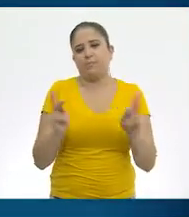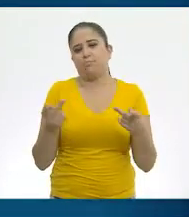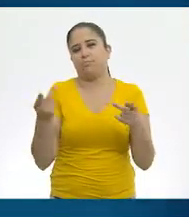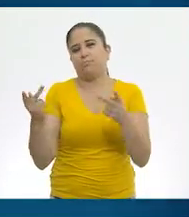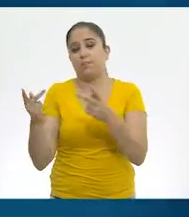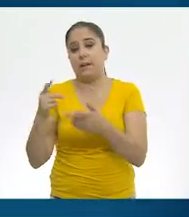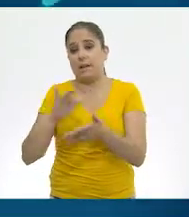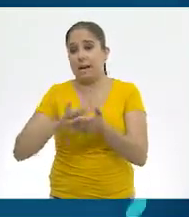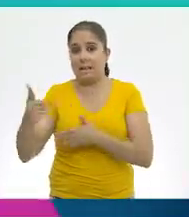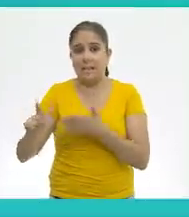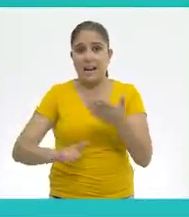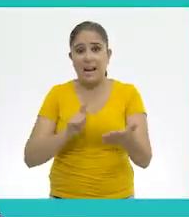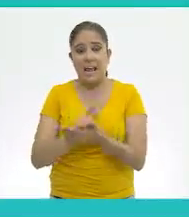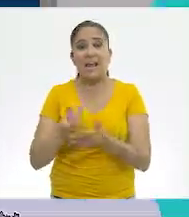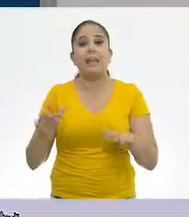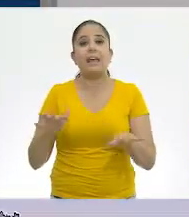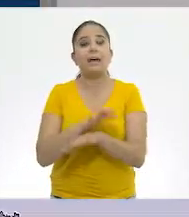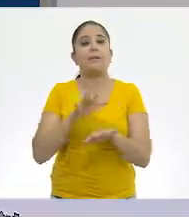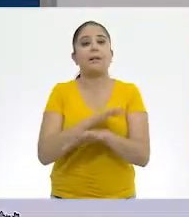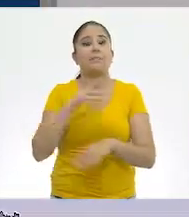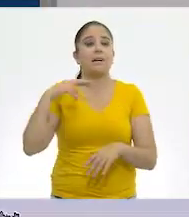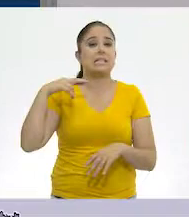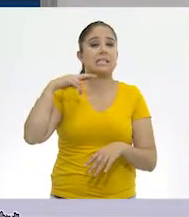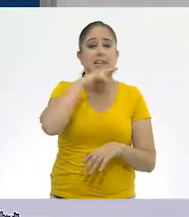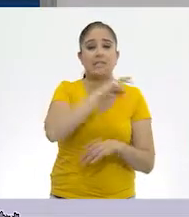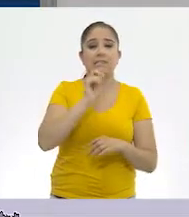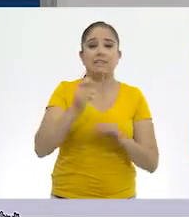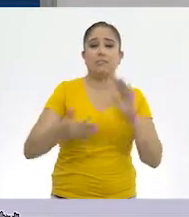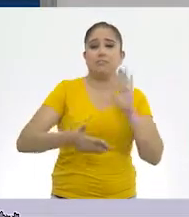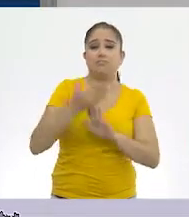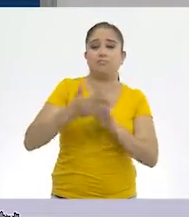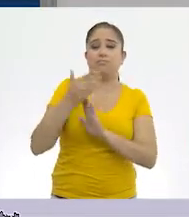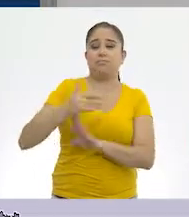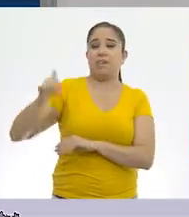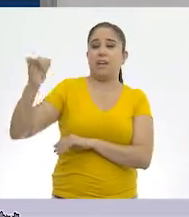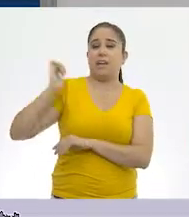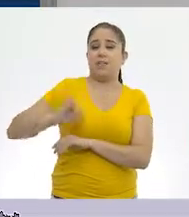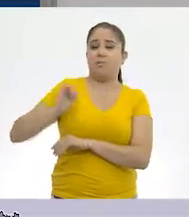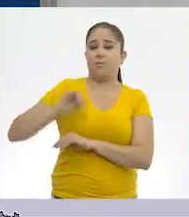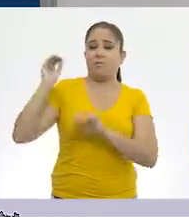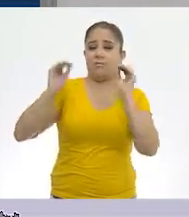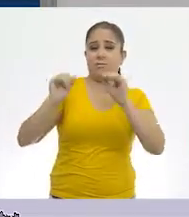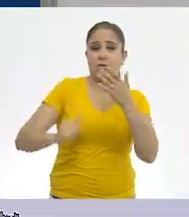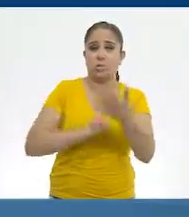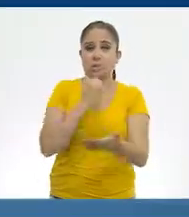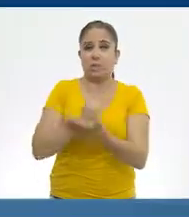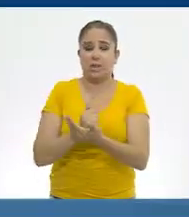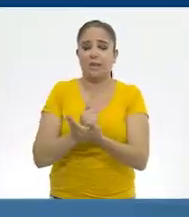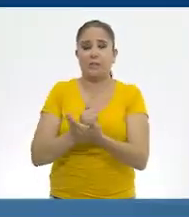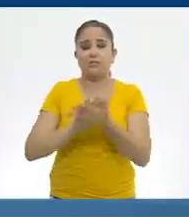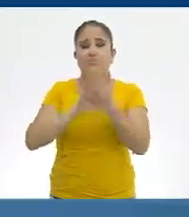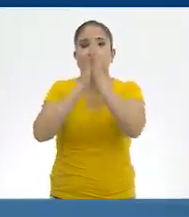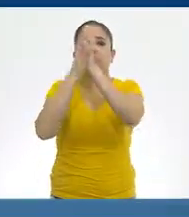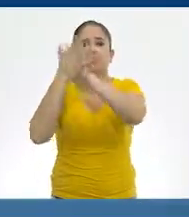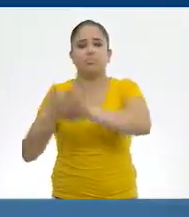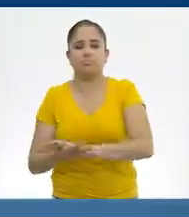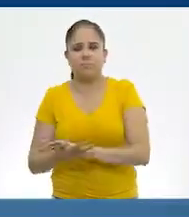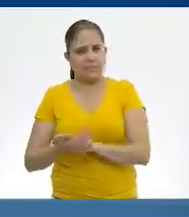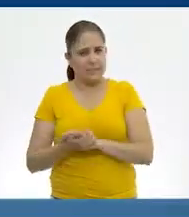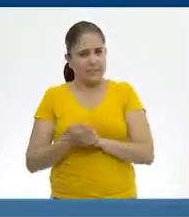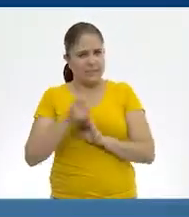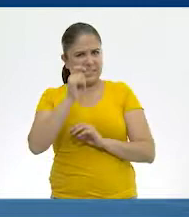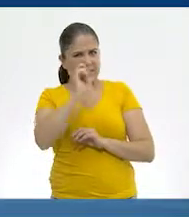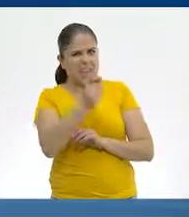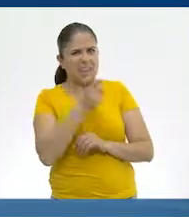esta ley empezó a cambiar rápidamente la infraestructura antigua y colonial de las ciudades. ¿Y qué quiere decir